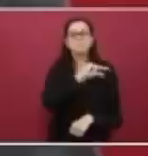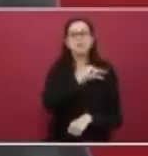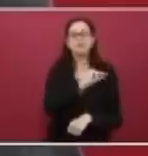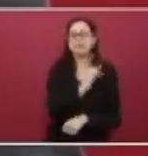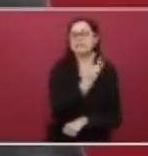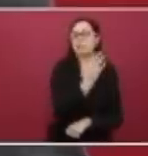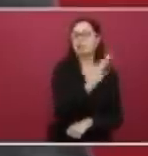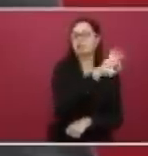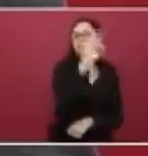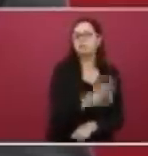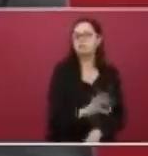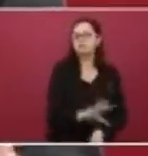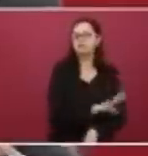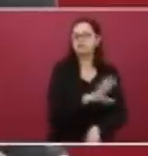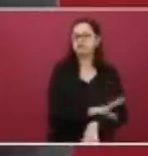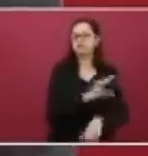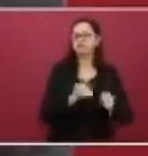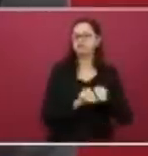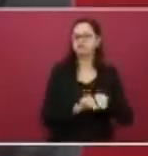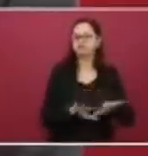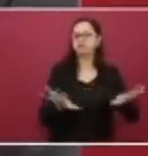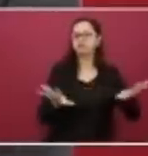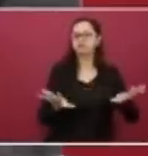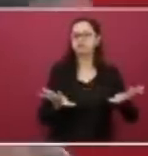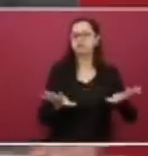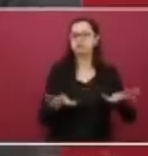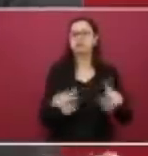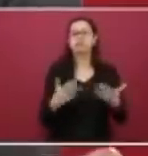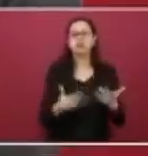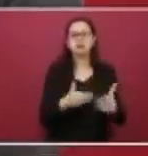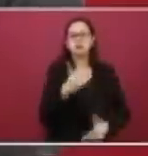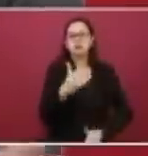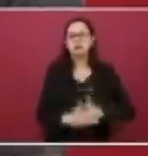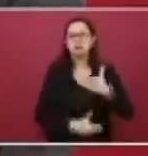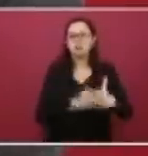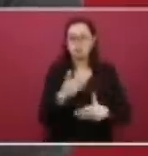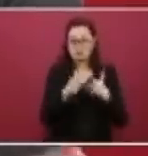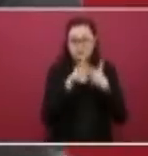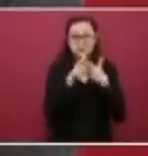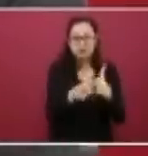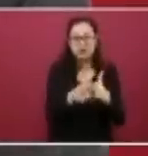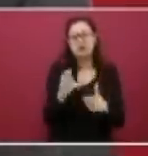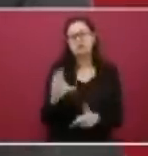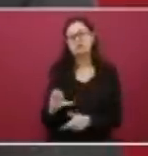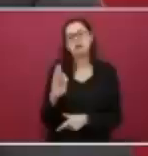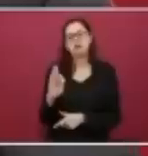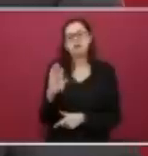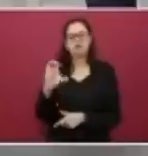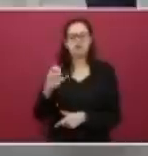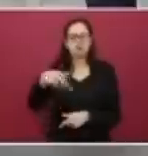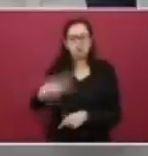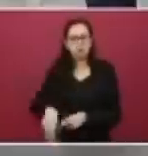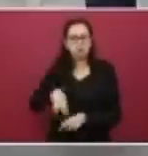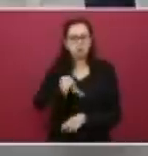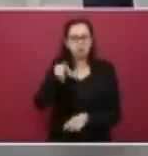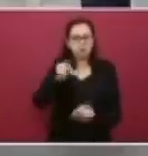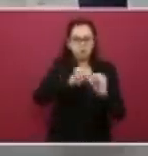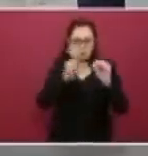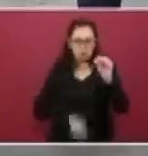el 50 por ciento y la tendencia es a la desaparición de la empresa pública del estado